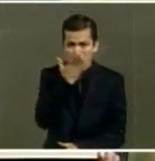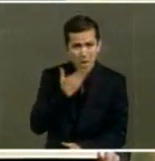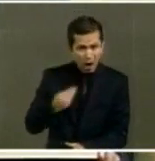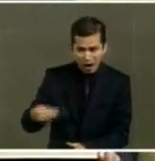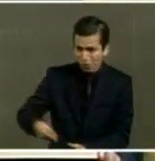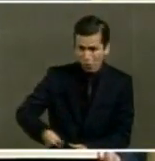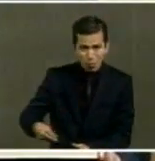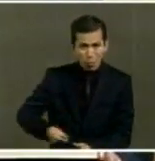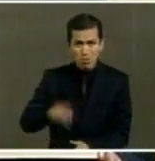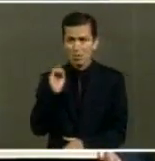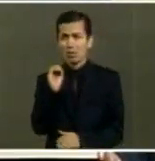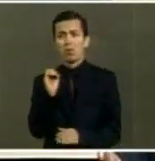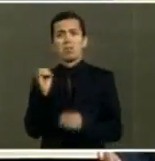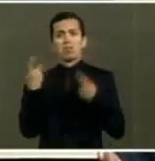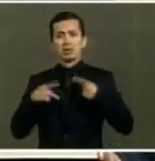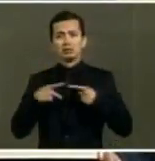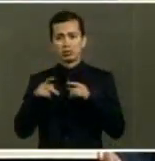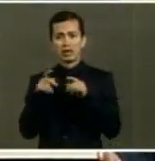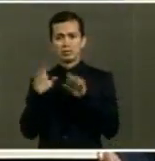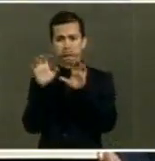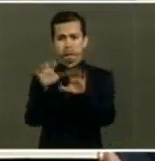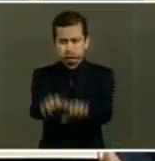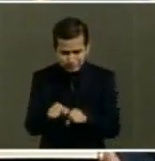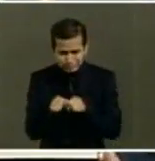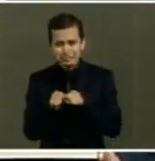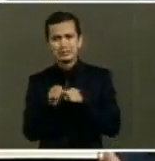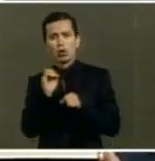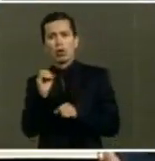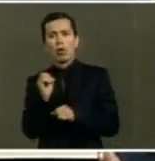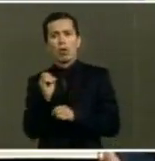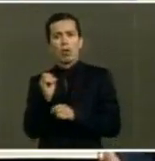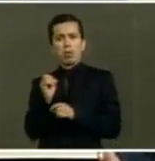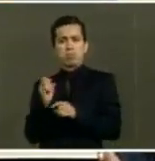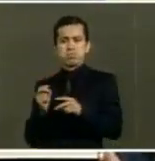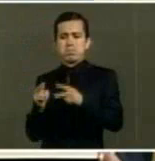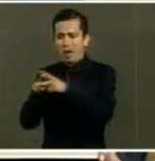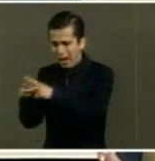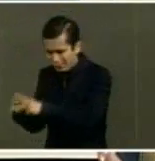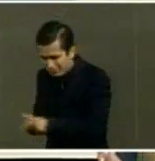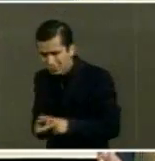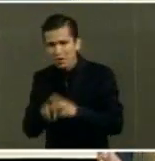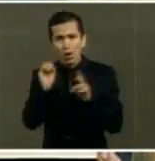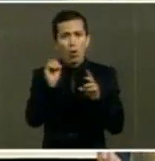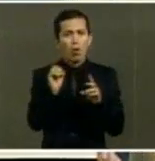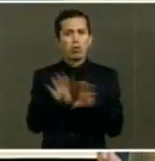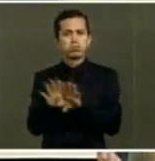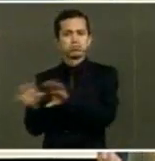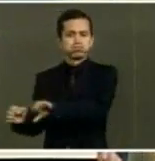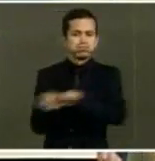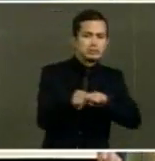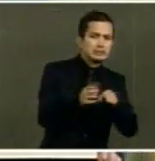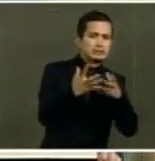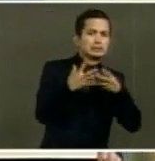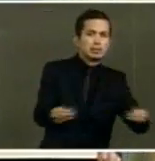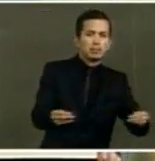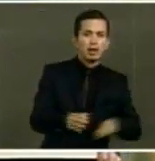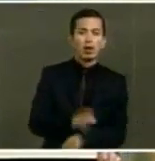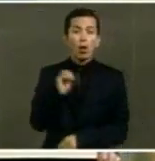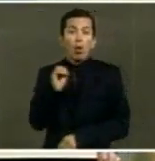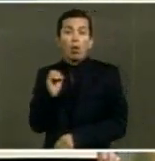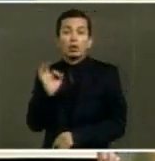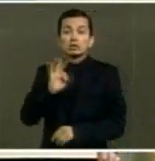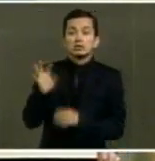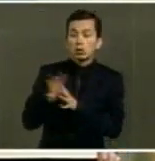a los secuestrados, a los asesinados, a los desaparecidos, a los fallecidos en un